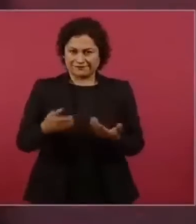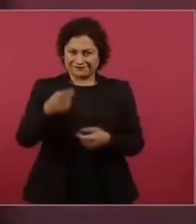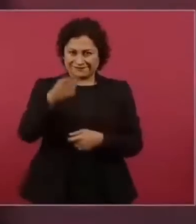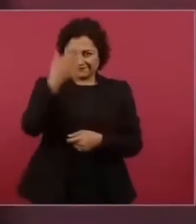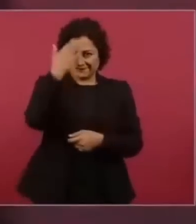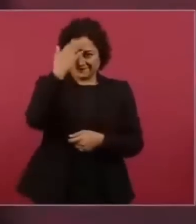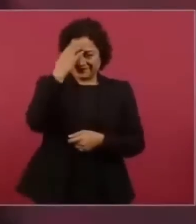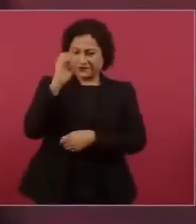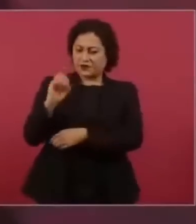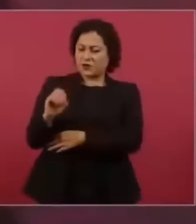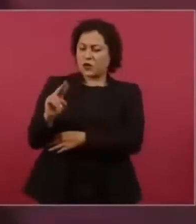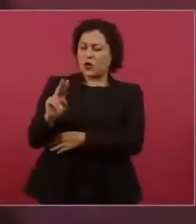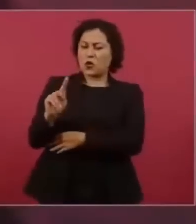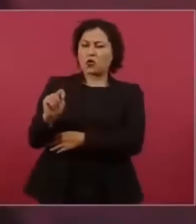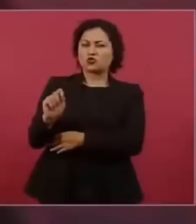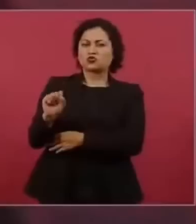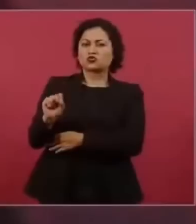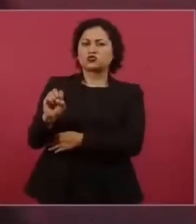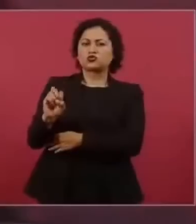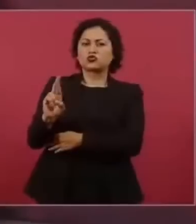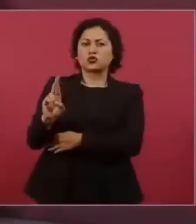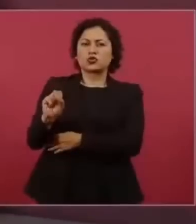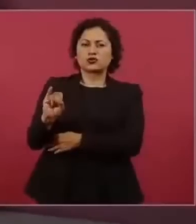outsourcing o subcontratación,